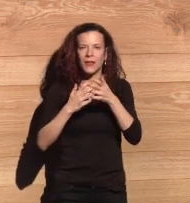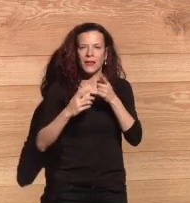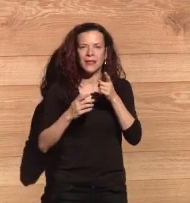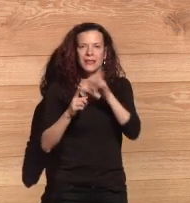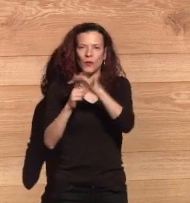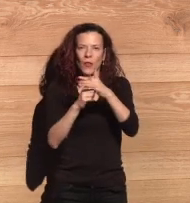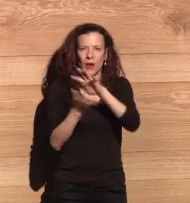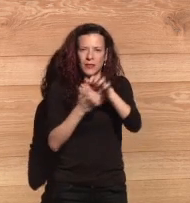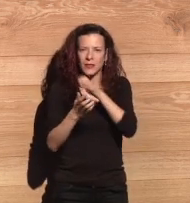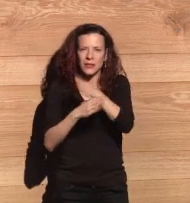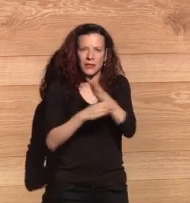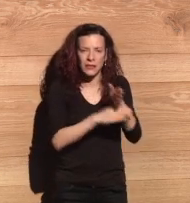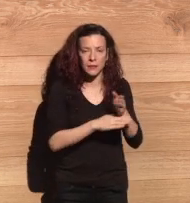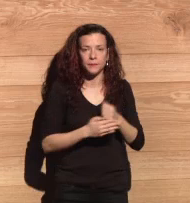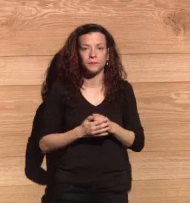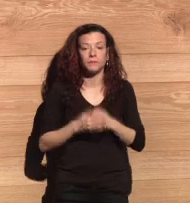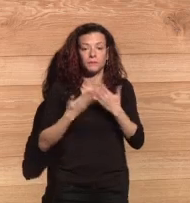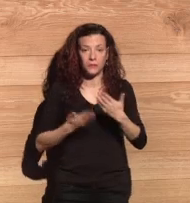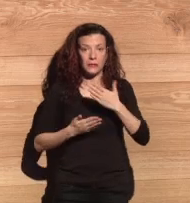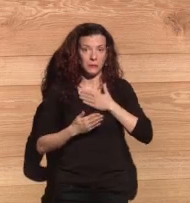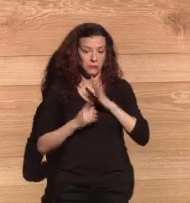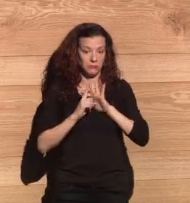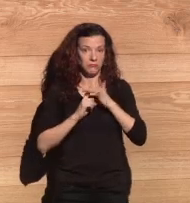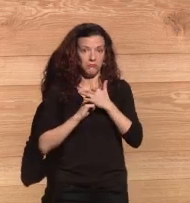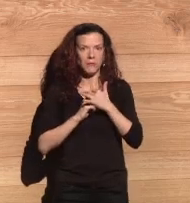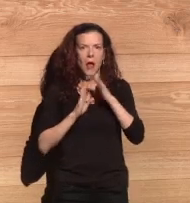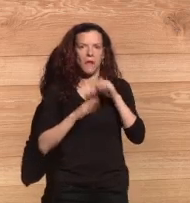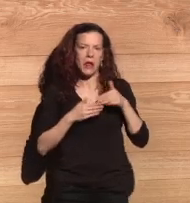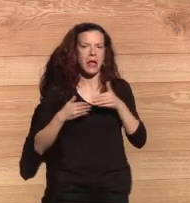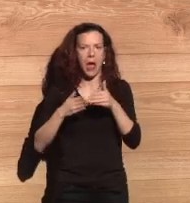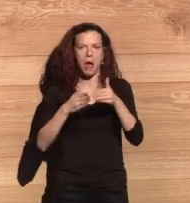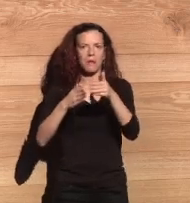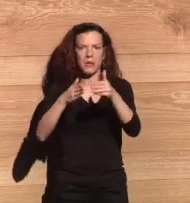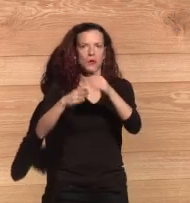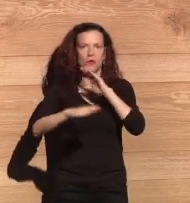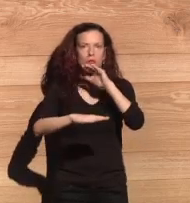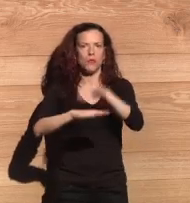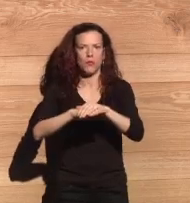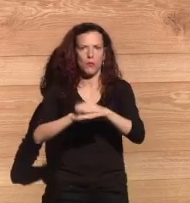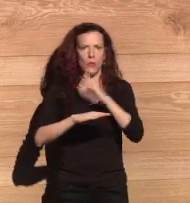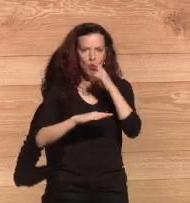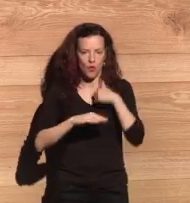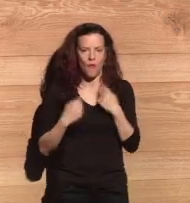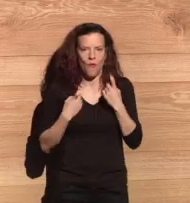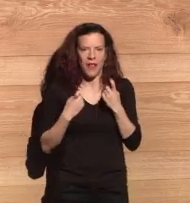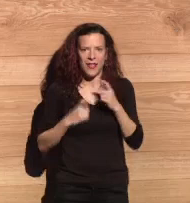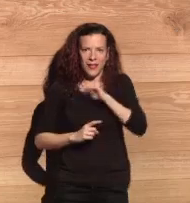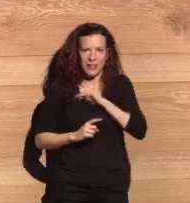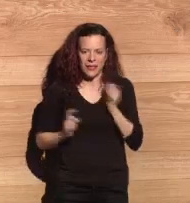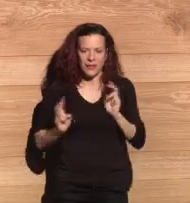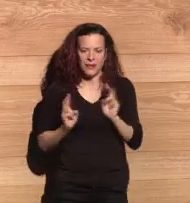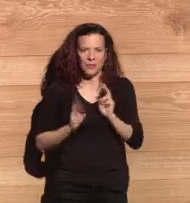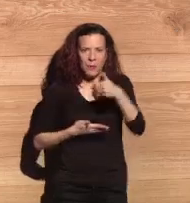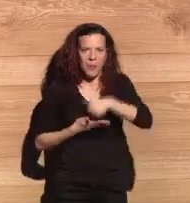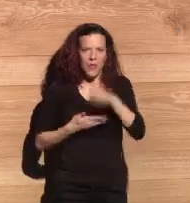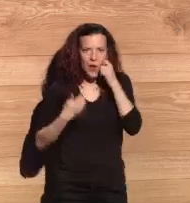entonces, en mi caso yo agarré ese camino porque necesitaba esa intensidad. O sea, a mí me lo